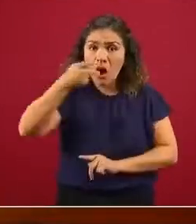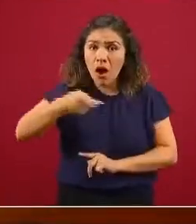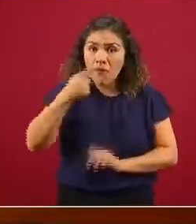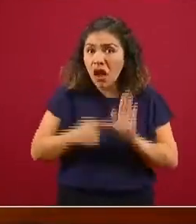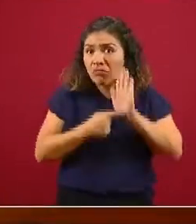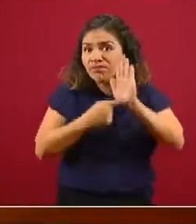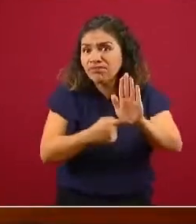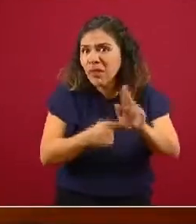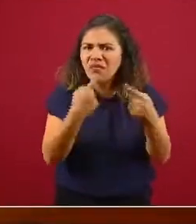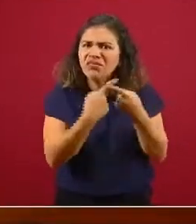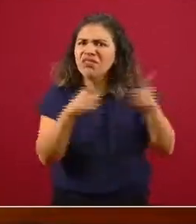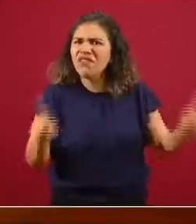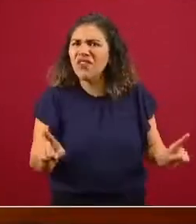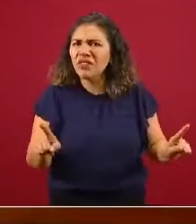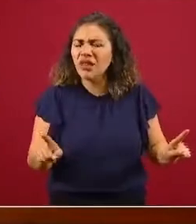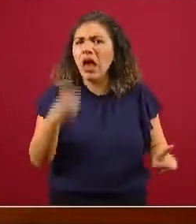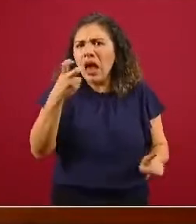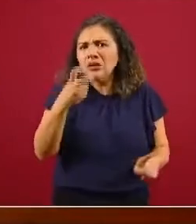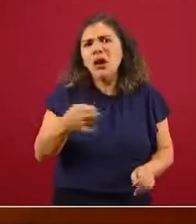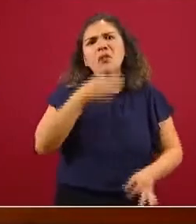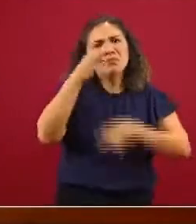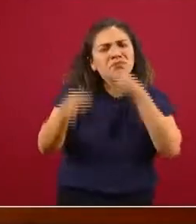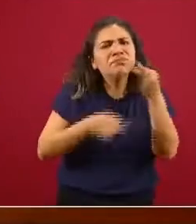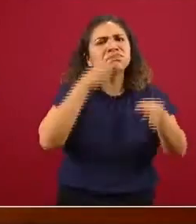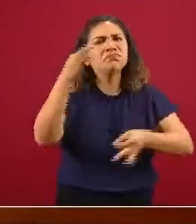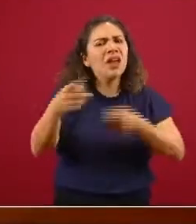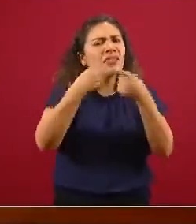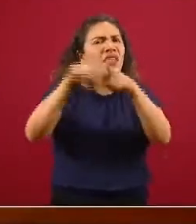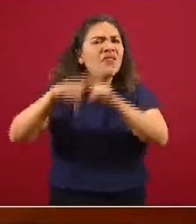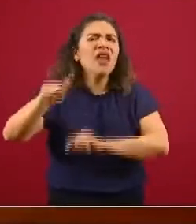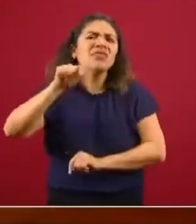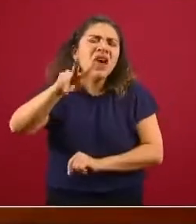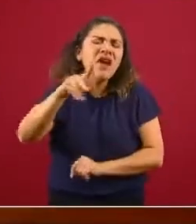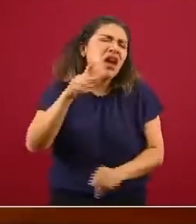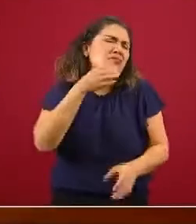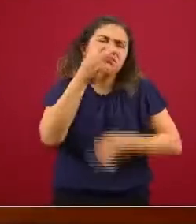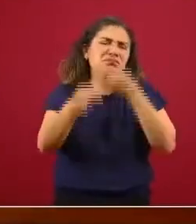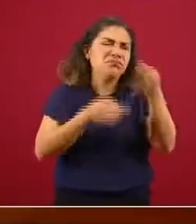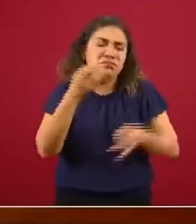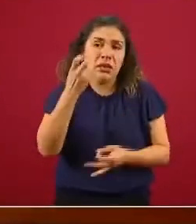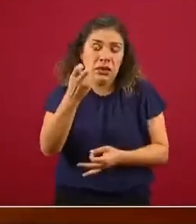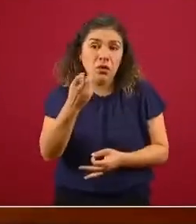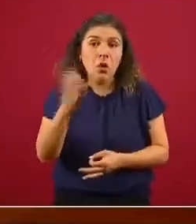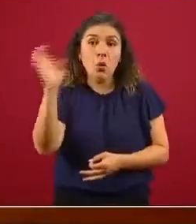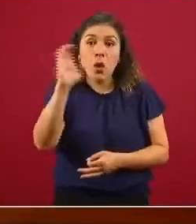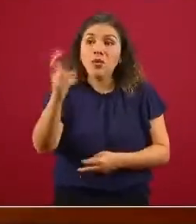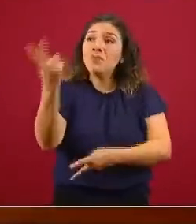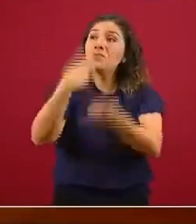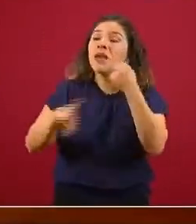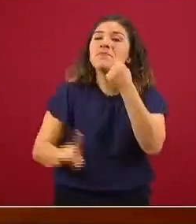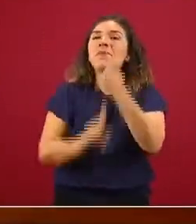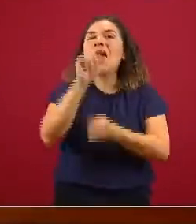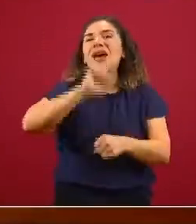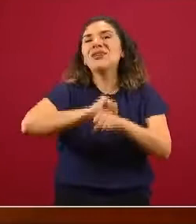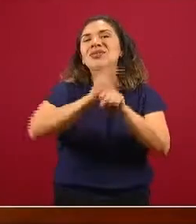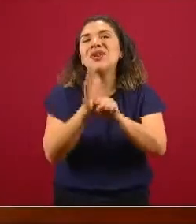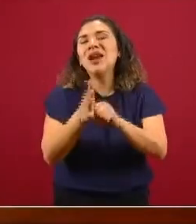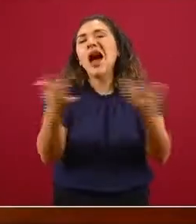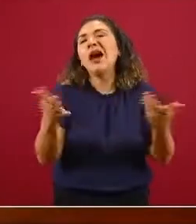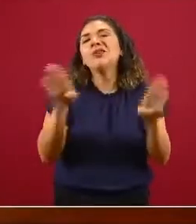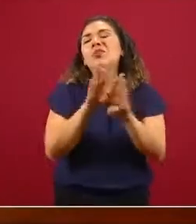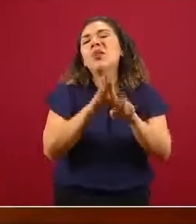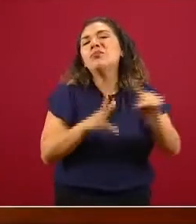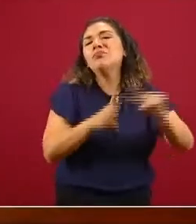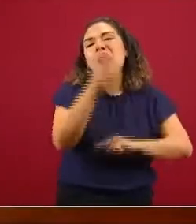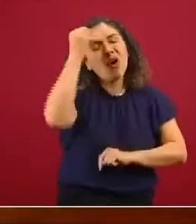nos comunicaban. Esto se estuvo pasando en diferentes medios de comunicación, que bueno, al llegar la epidemia, pues se